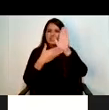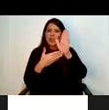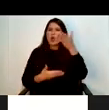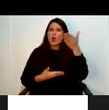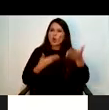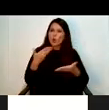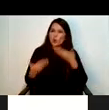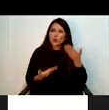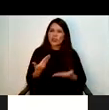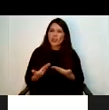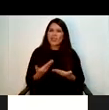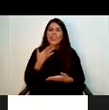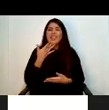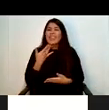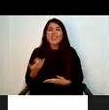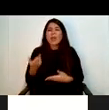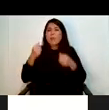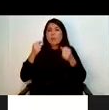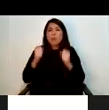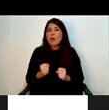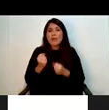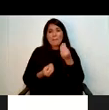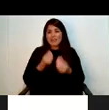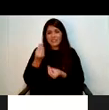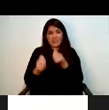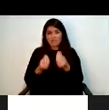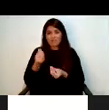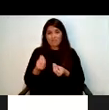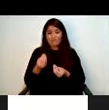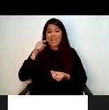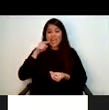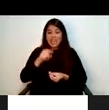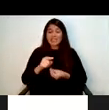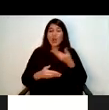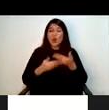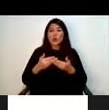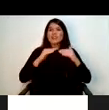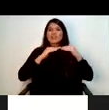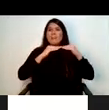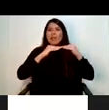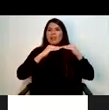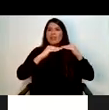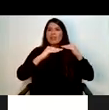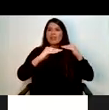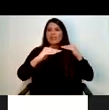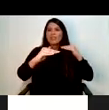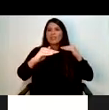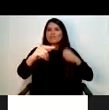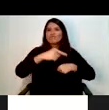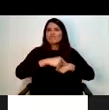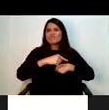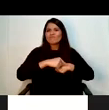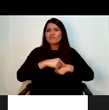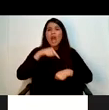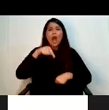qué es lo que puede pasar, y de por sí esa conducta se suele mantener. Y claro, ahora no